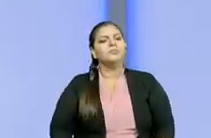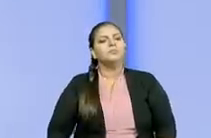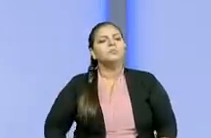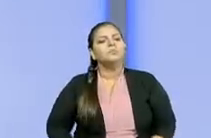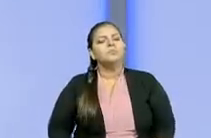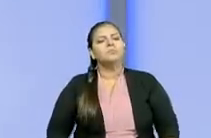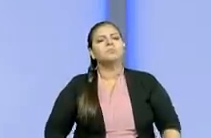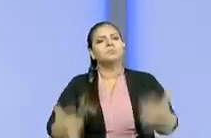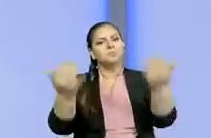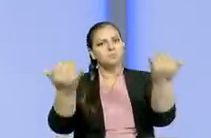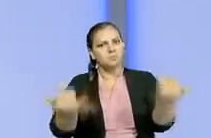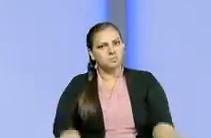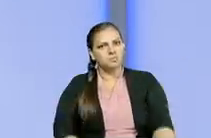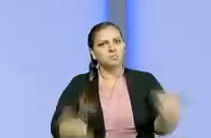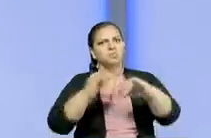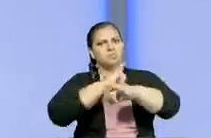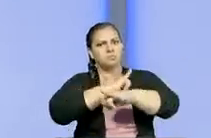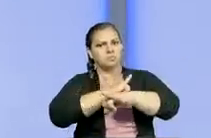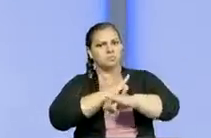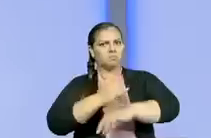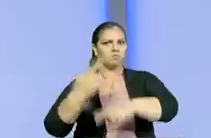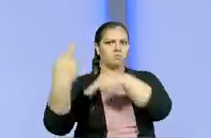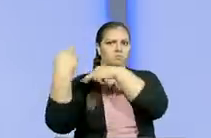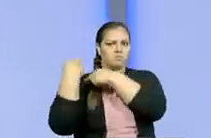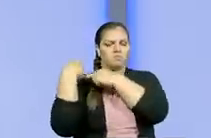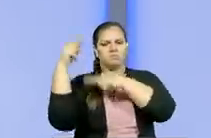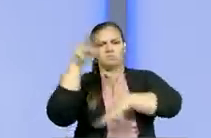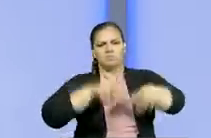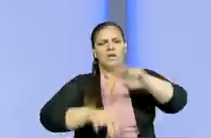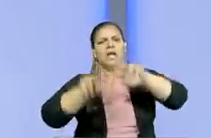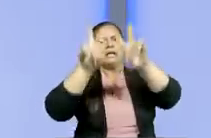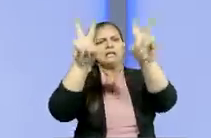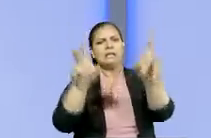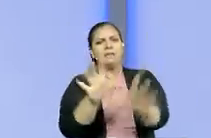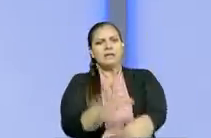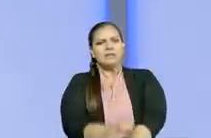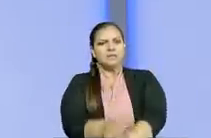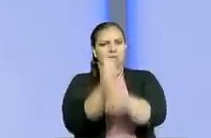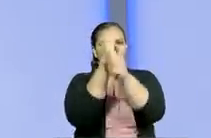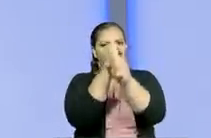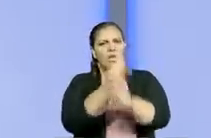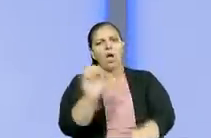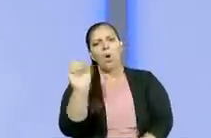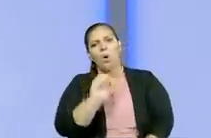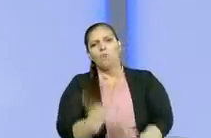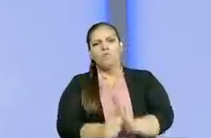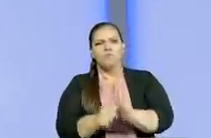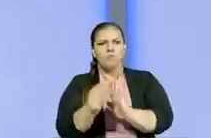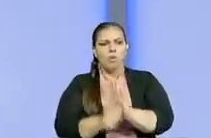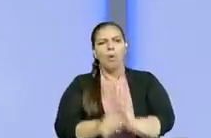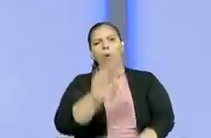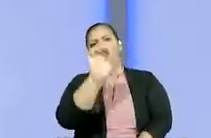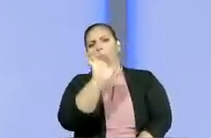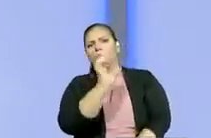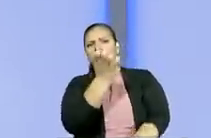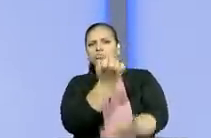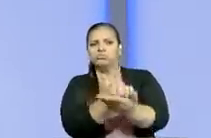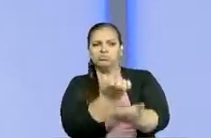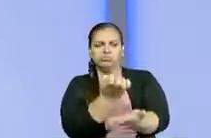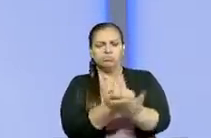debe estar para legislar en los temas que le interesan a la gente, en materia de seguridad, en materia penal, en tema de reactivación